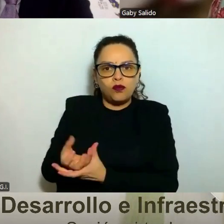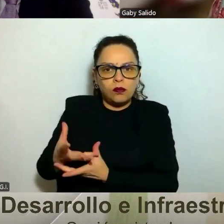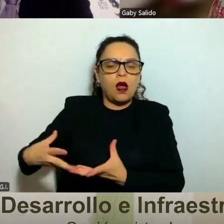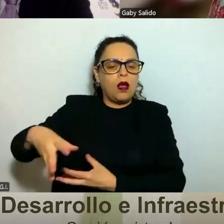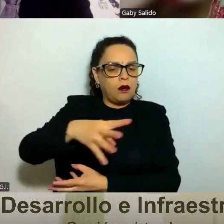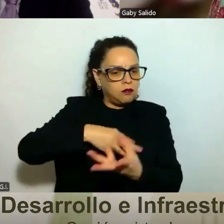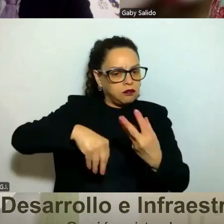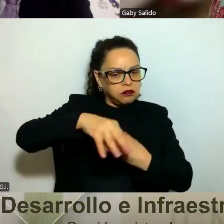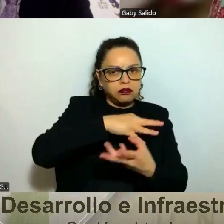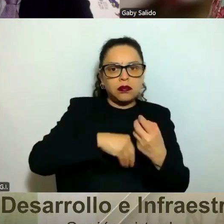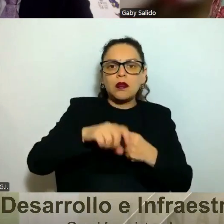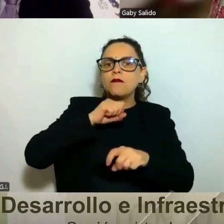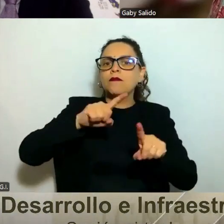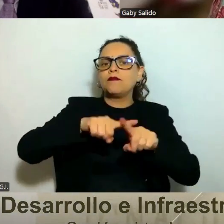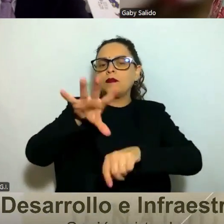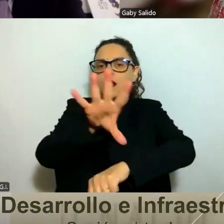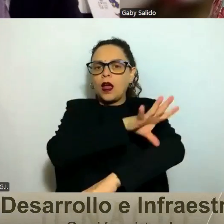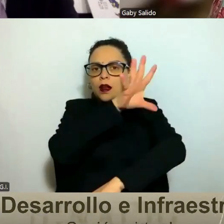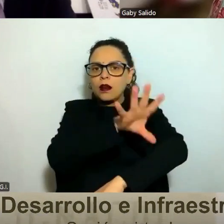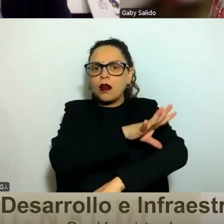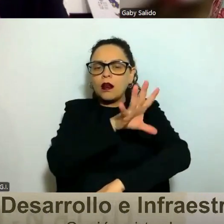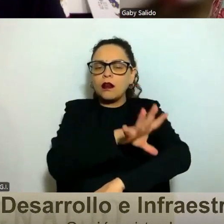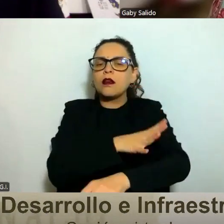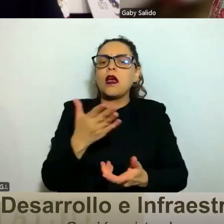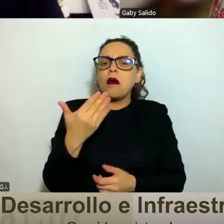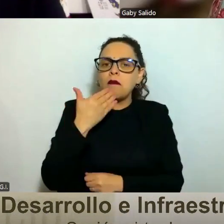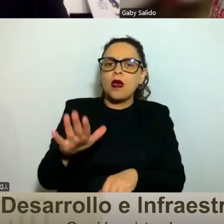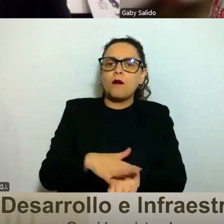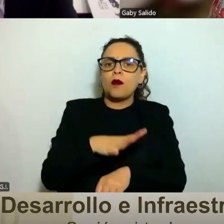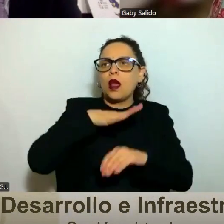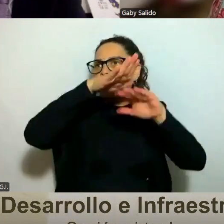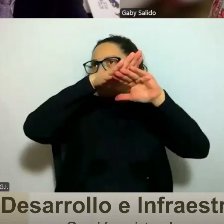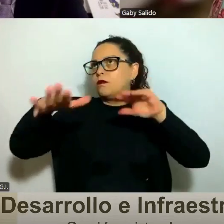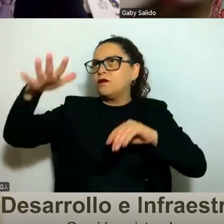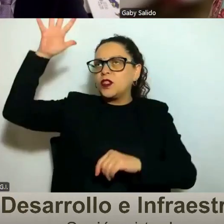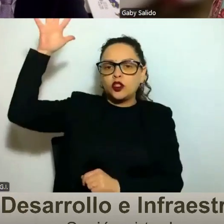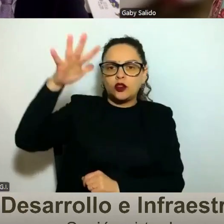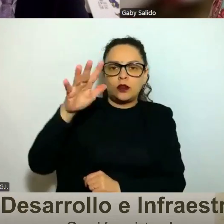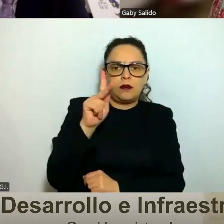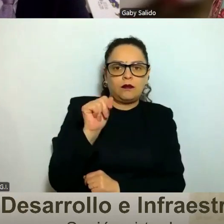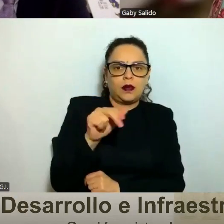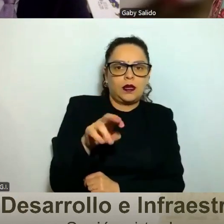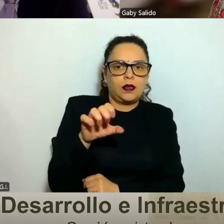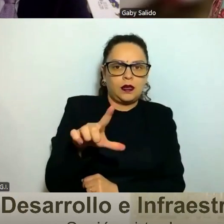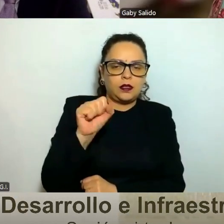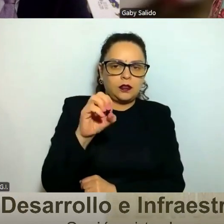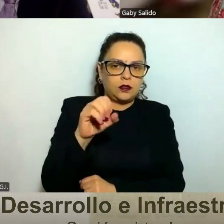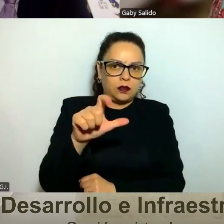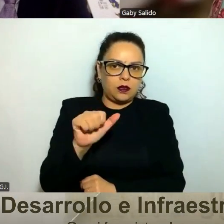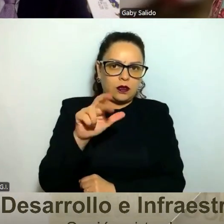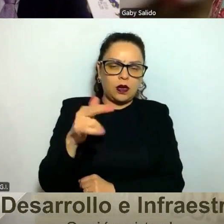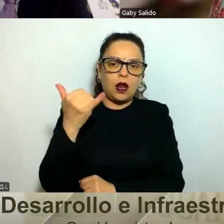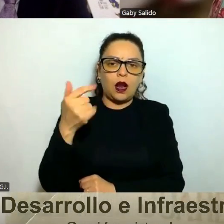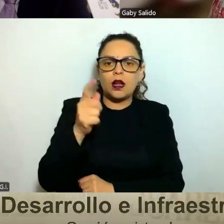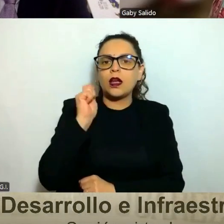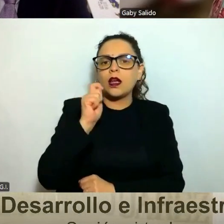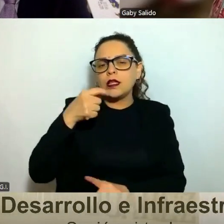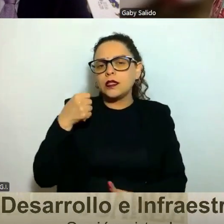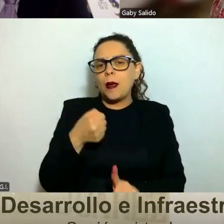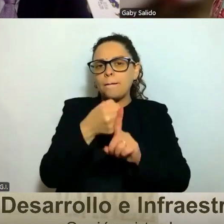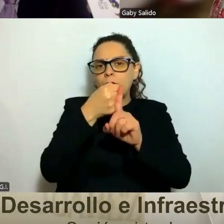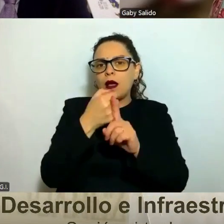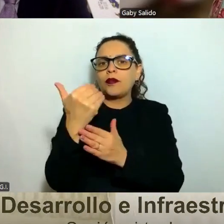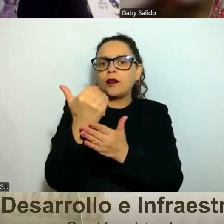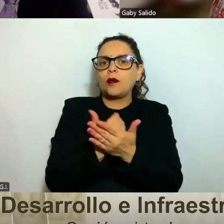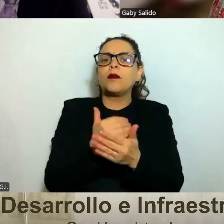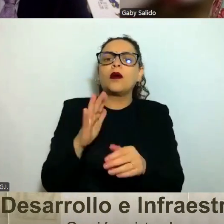de energía mediante paneles solares, medidas que deben ser consideradas como acciones para la disminución de los impactos que se tendrían por la